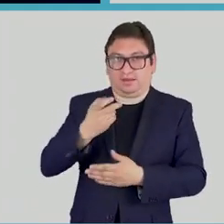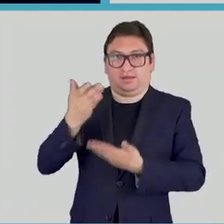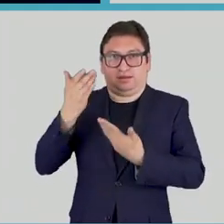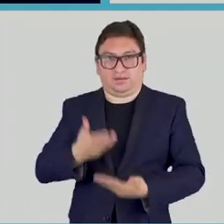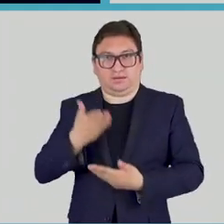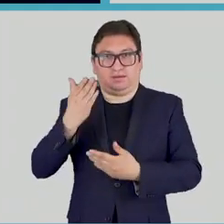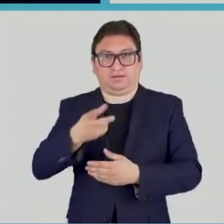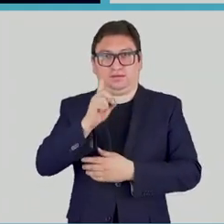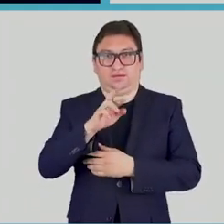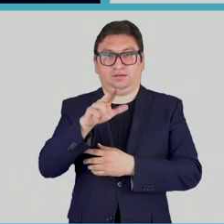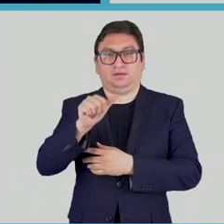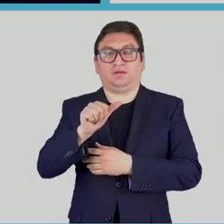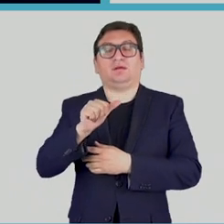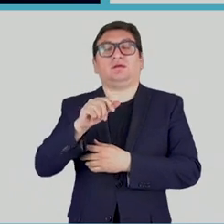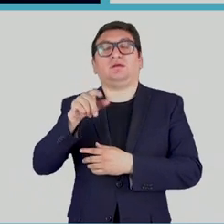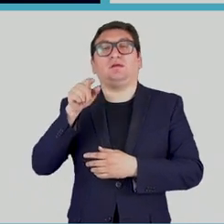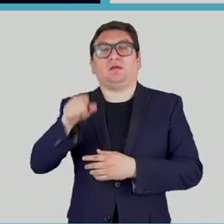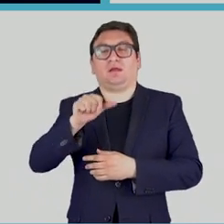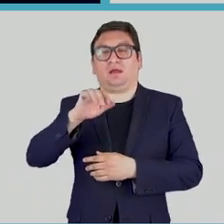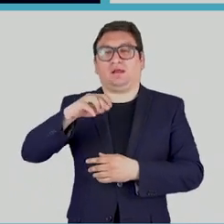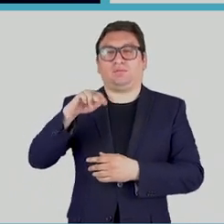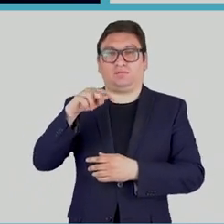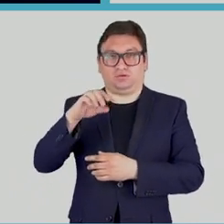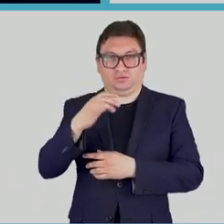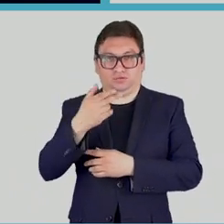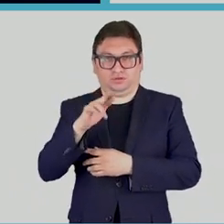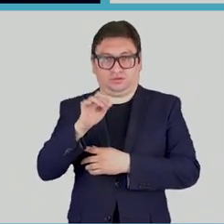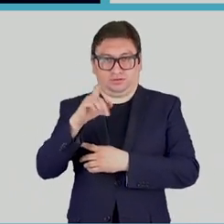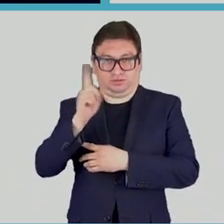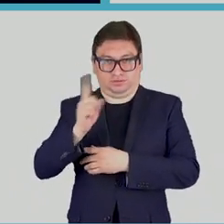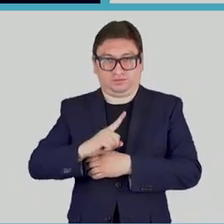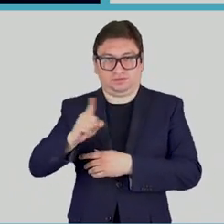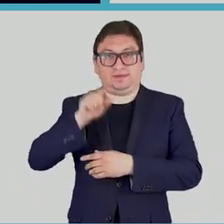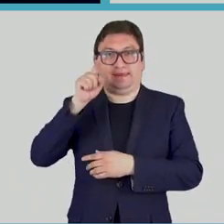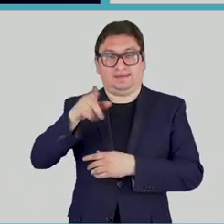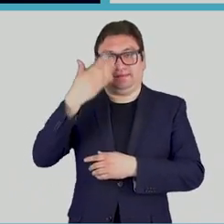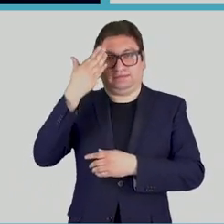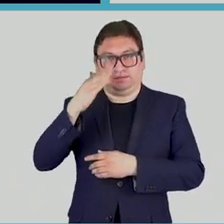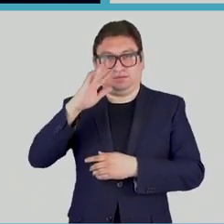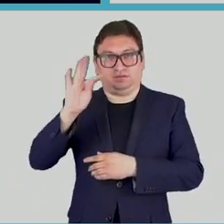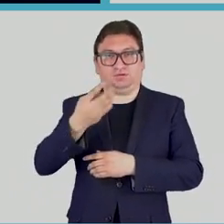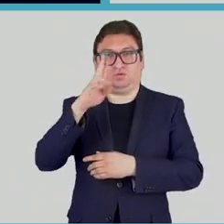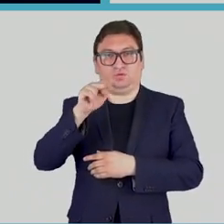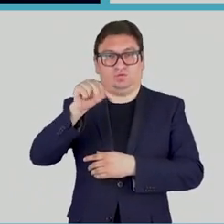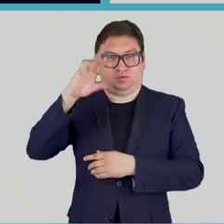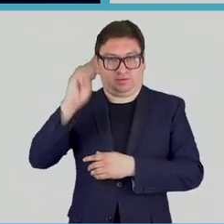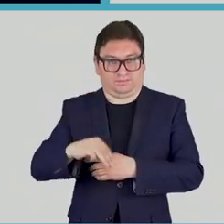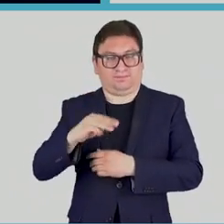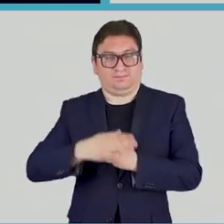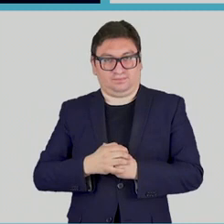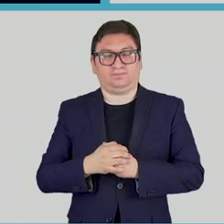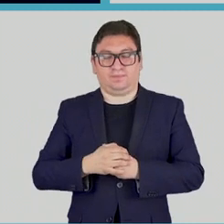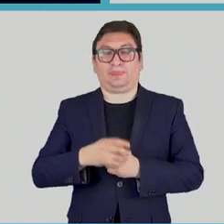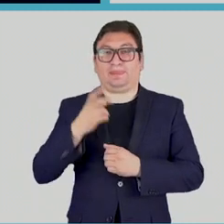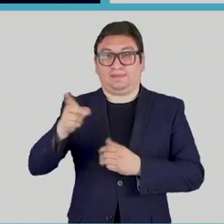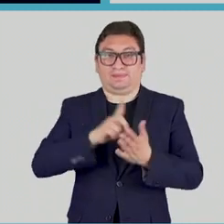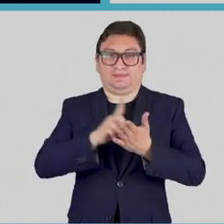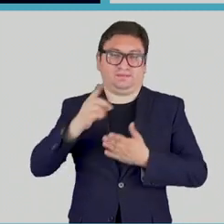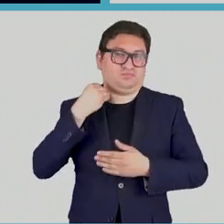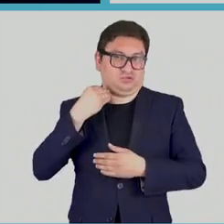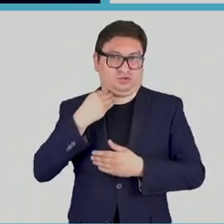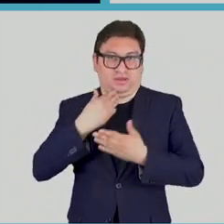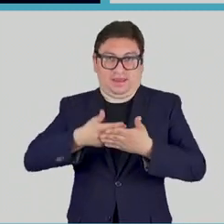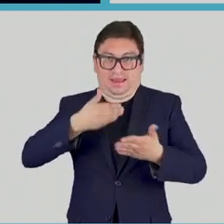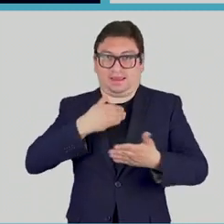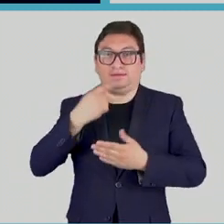ocasión nos acompaña el doctor Armando Hernández Cruz académico de la facultad de derecho de la UNAM antes de la entrevista